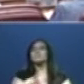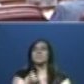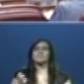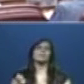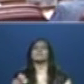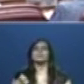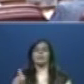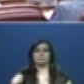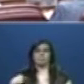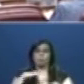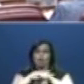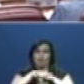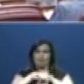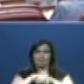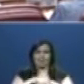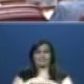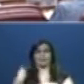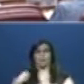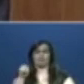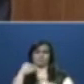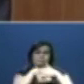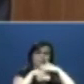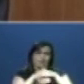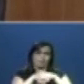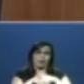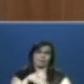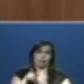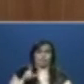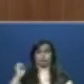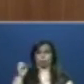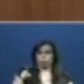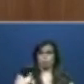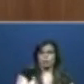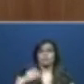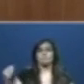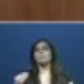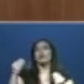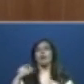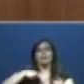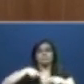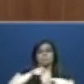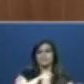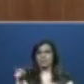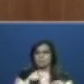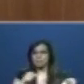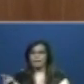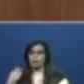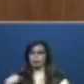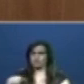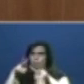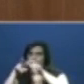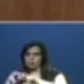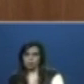bancos de tumores y también coordinar la adquisición de nuevos equipamientos hospitalarios de mejorar el traslado a la práctica clínica de los resultados de toda esa